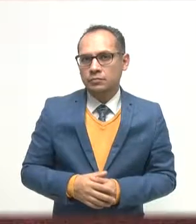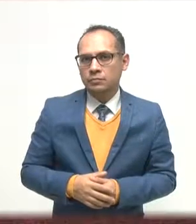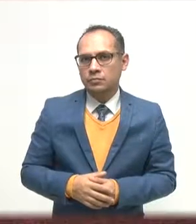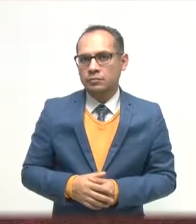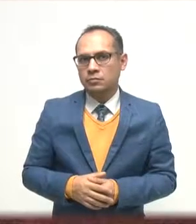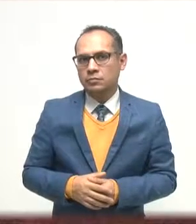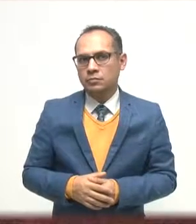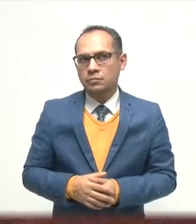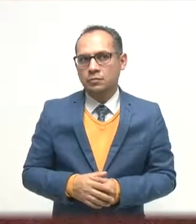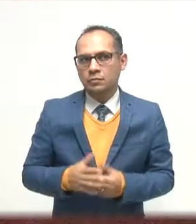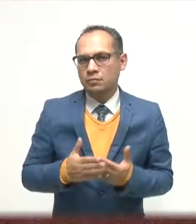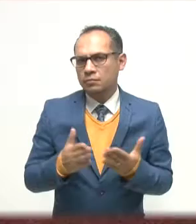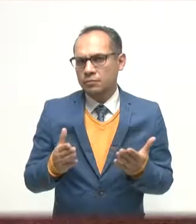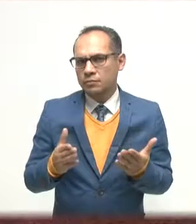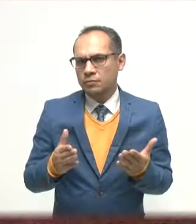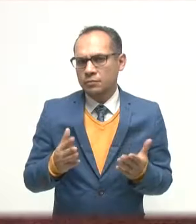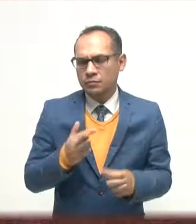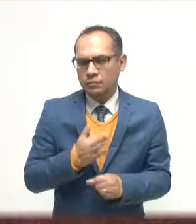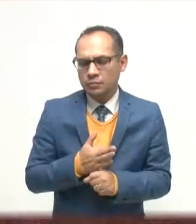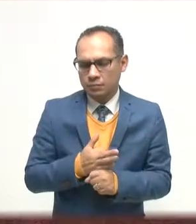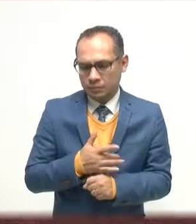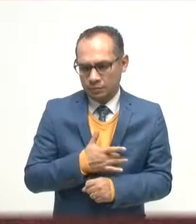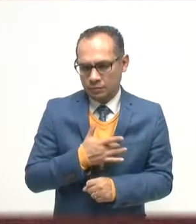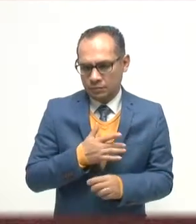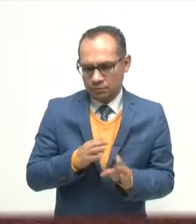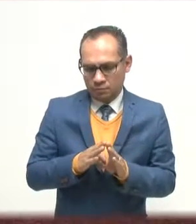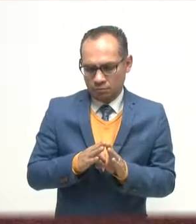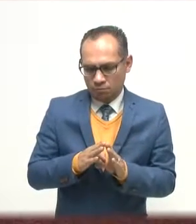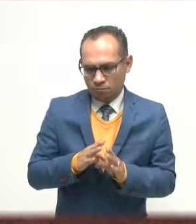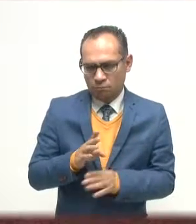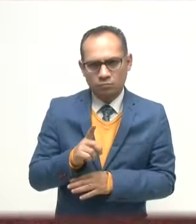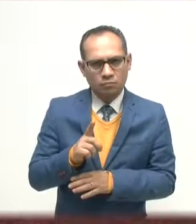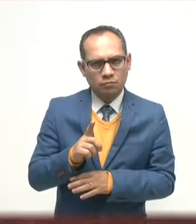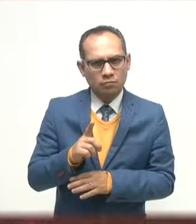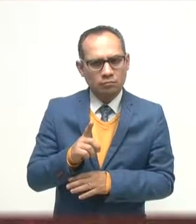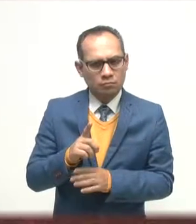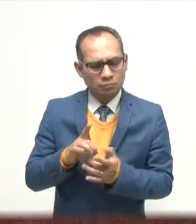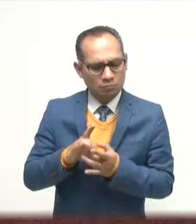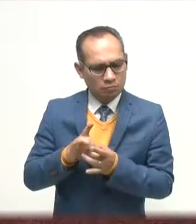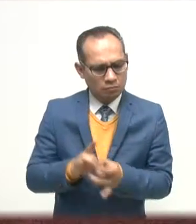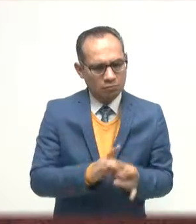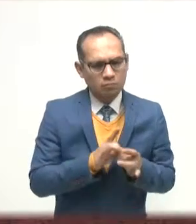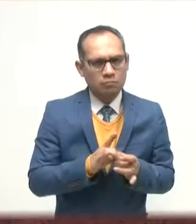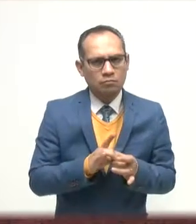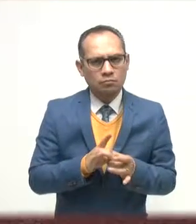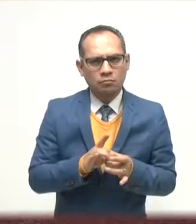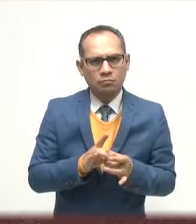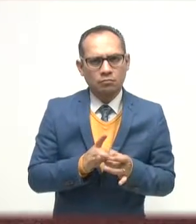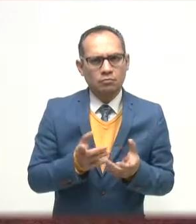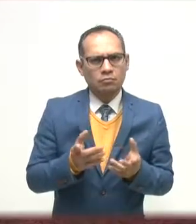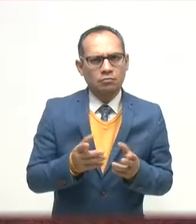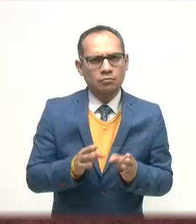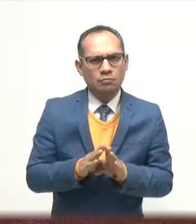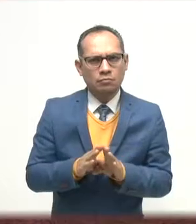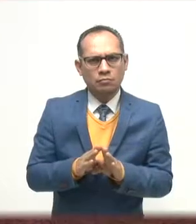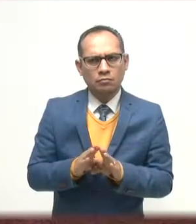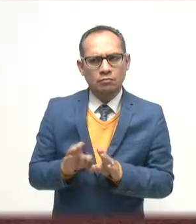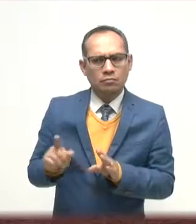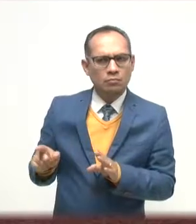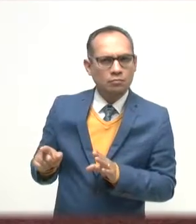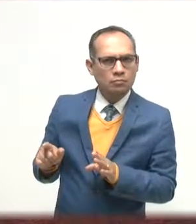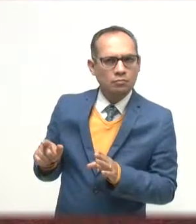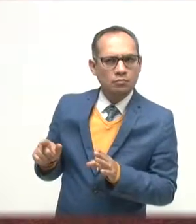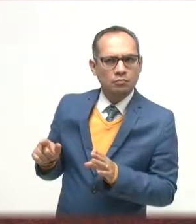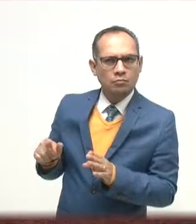y pretender ser a hacerse de demócrata criticando al gobierno de maduro pues